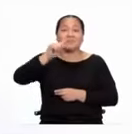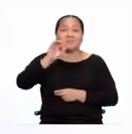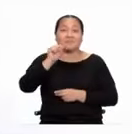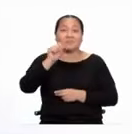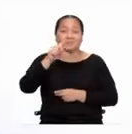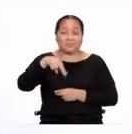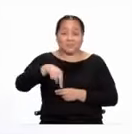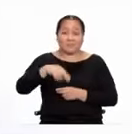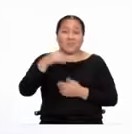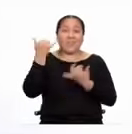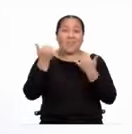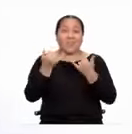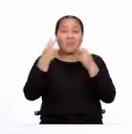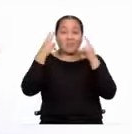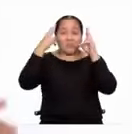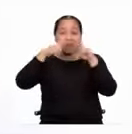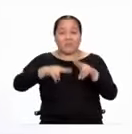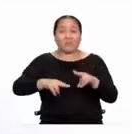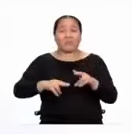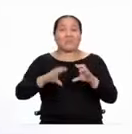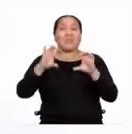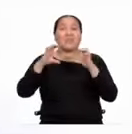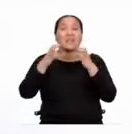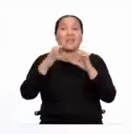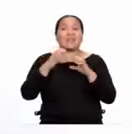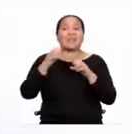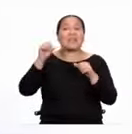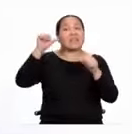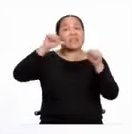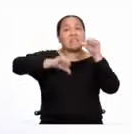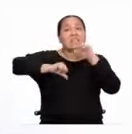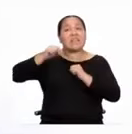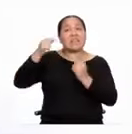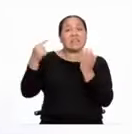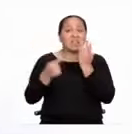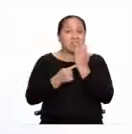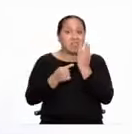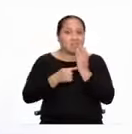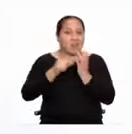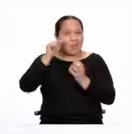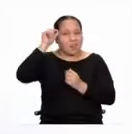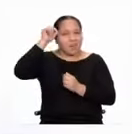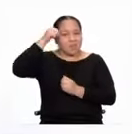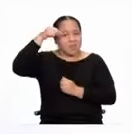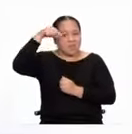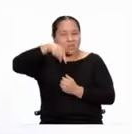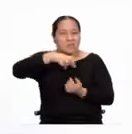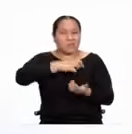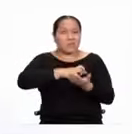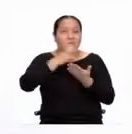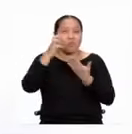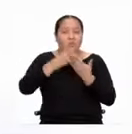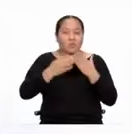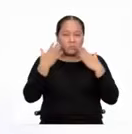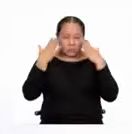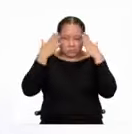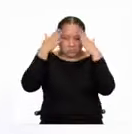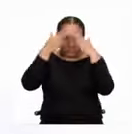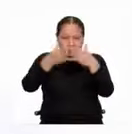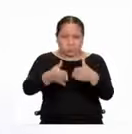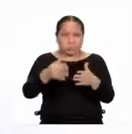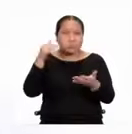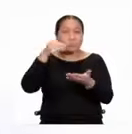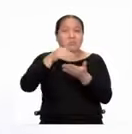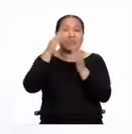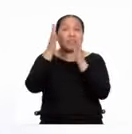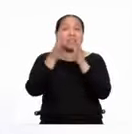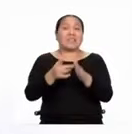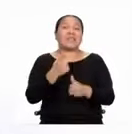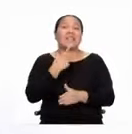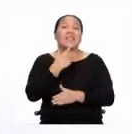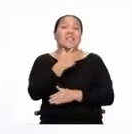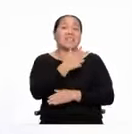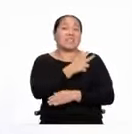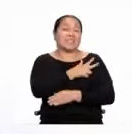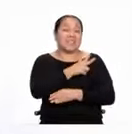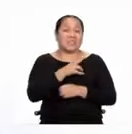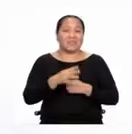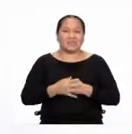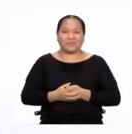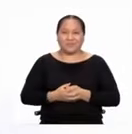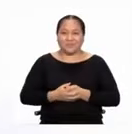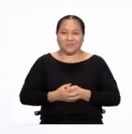desarrollaremos el área de ciencia y tecnología. Recuerda que este es un programa dirigido a estudiantes de tercero de